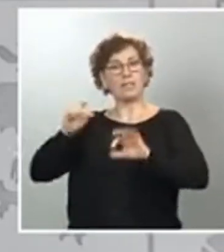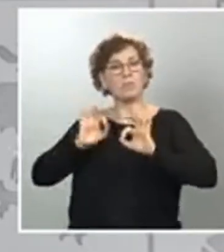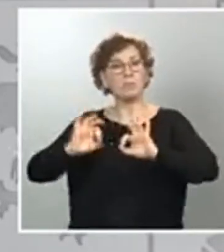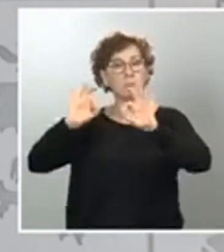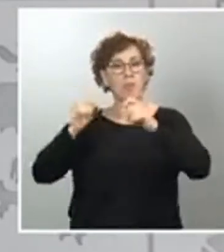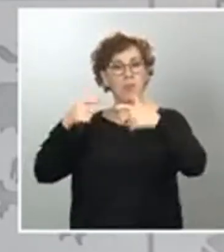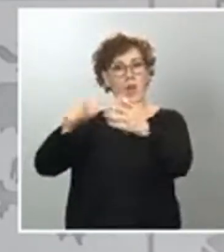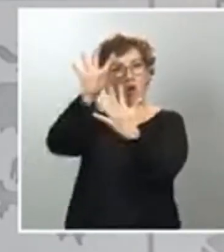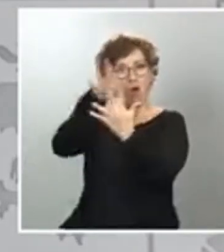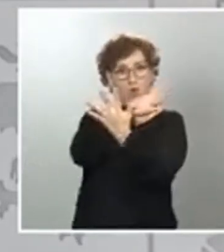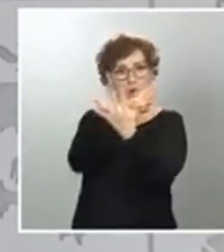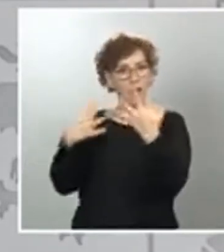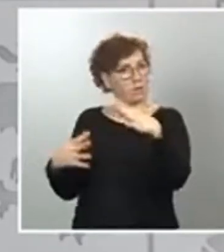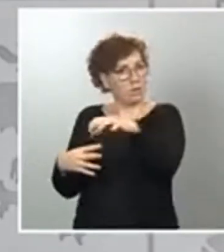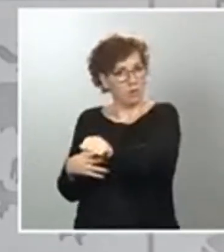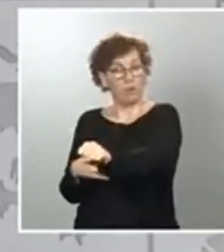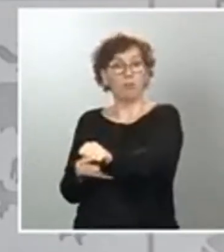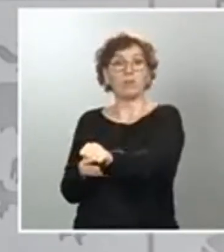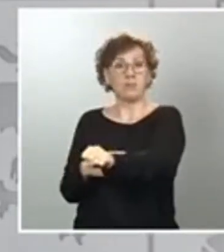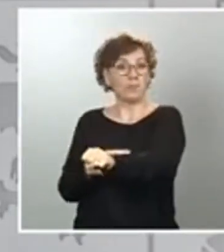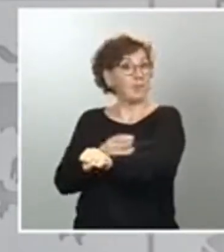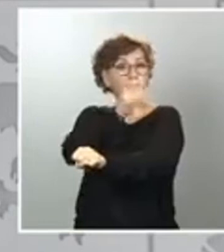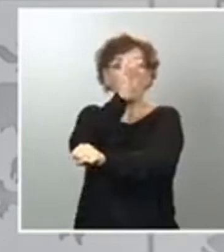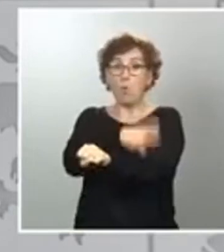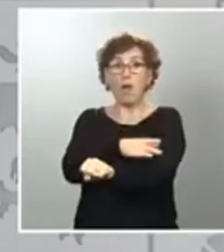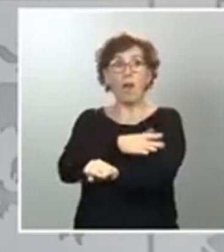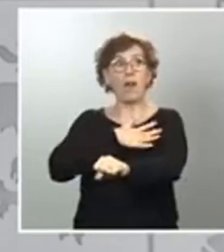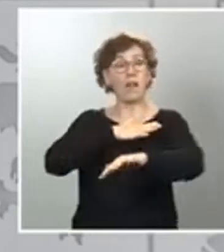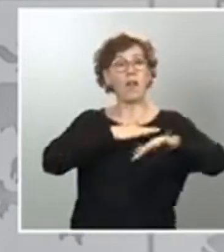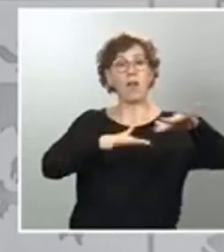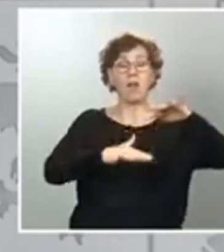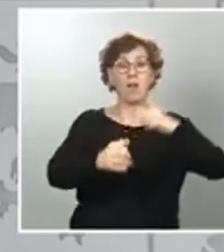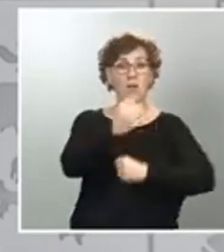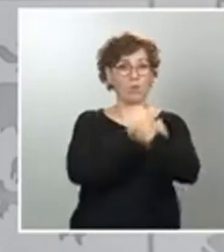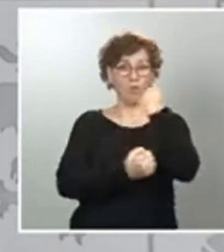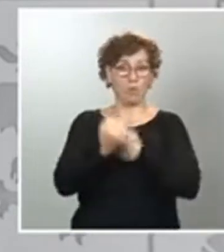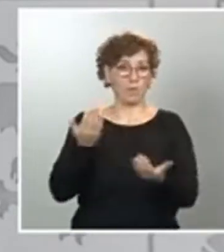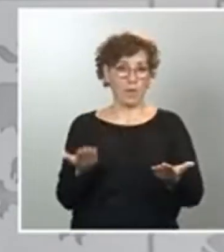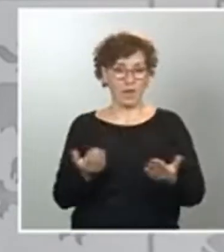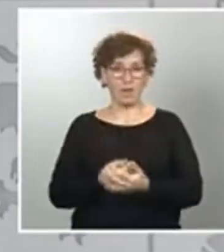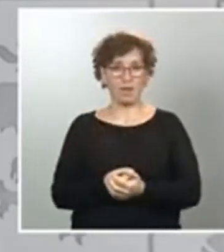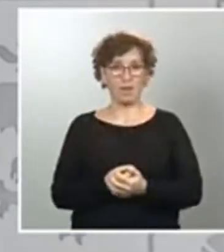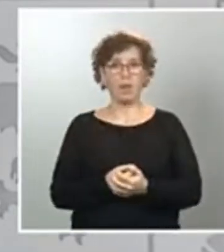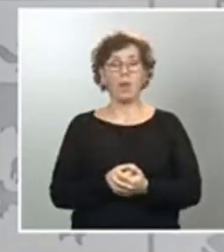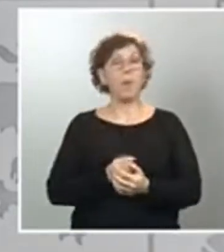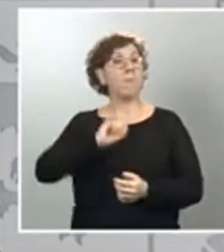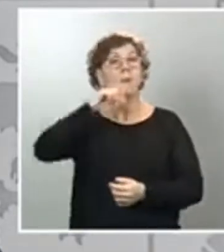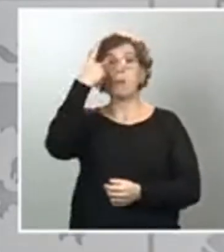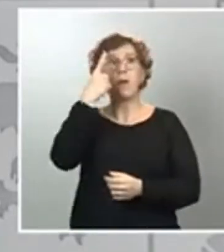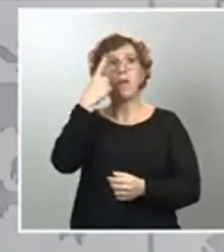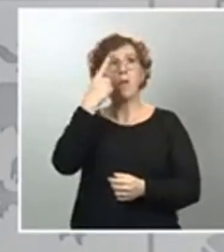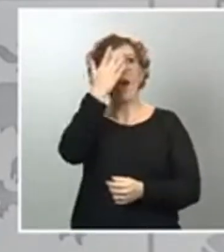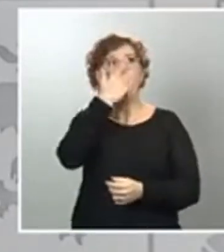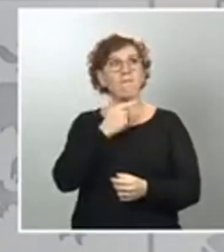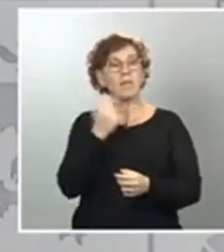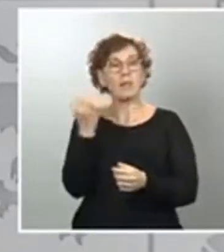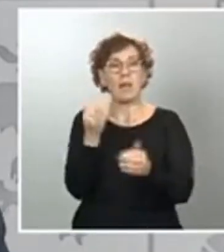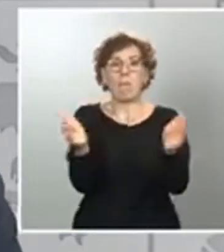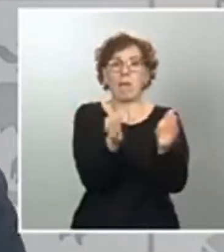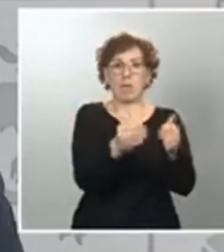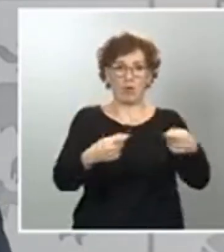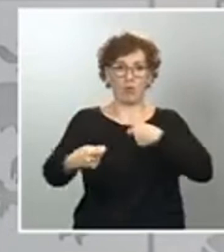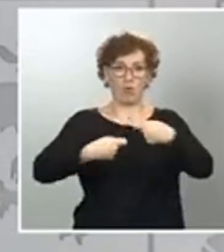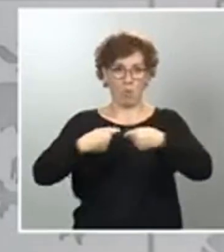consecuencia, también las actividades económicas. Vamos a apostar, en primer lugar, por los pequeños comercios. Por eso en la fase 0, ¿qué es lo que vamos a